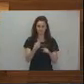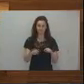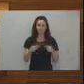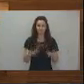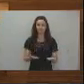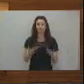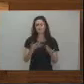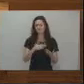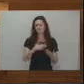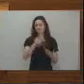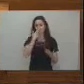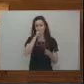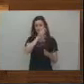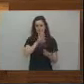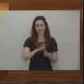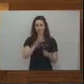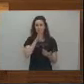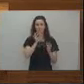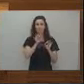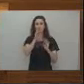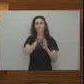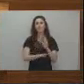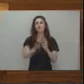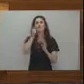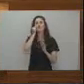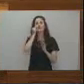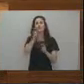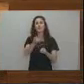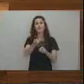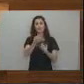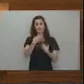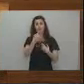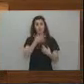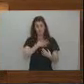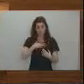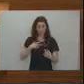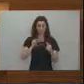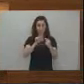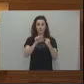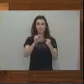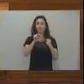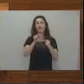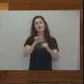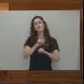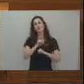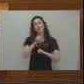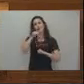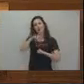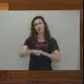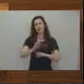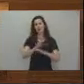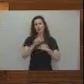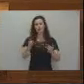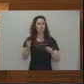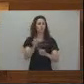Me pareció interesante la valoración del programa que hizo el señor Fernández. Esto es lo que yo hubiese querido discutir, no esperando en este hemiciclo. Cuando nosotros hicimos